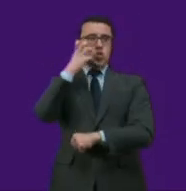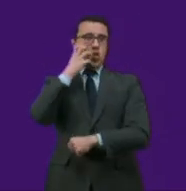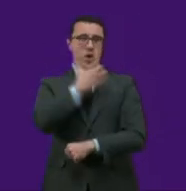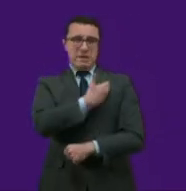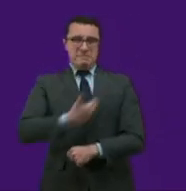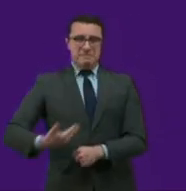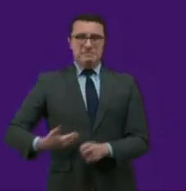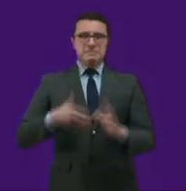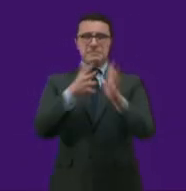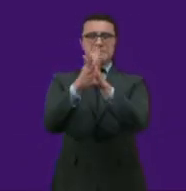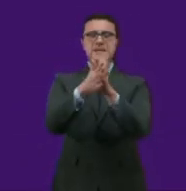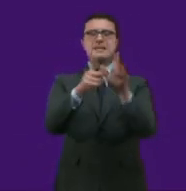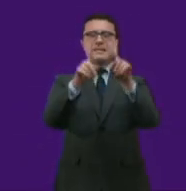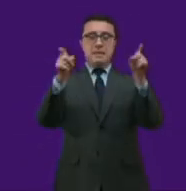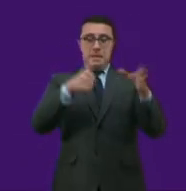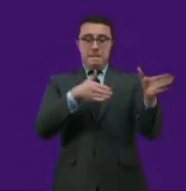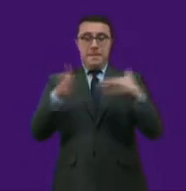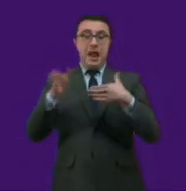plan de los 100.000